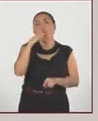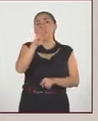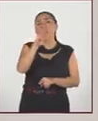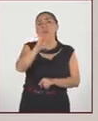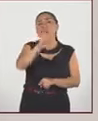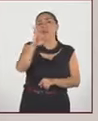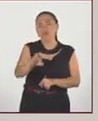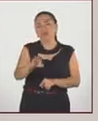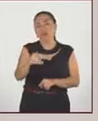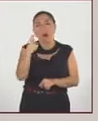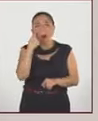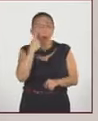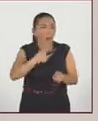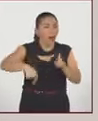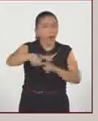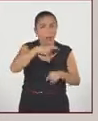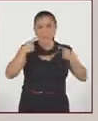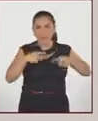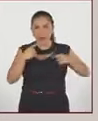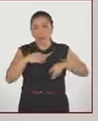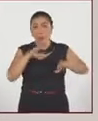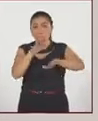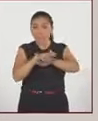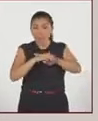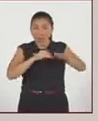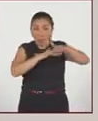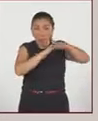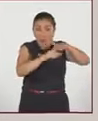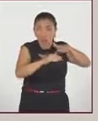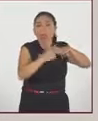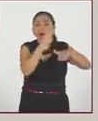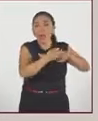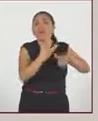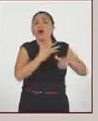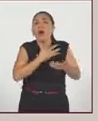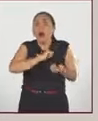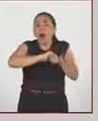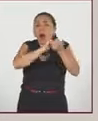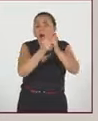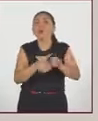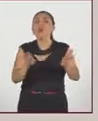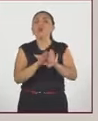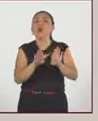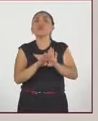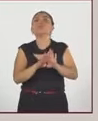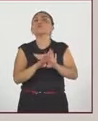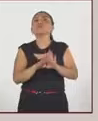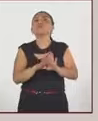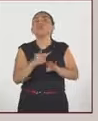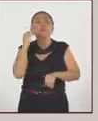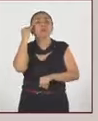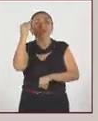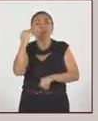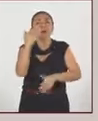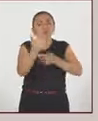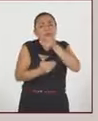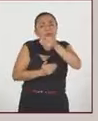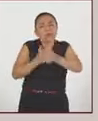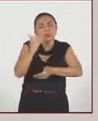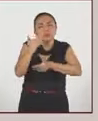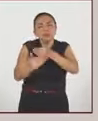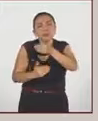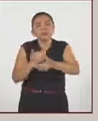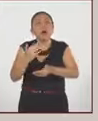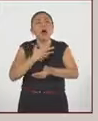de pie plano. Generalmente se va presentando, conforme pasa el tiempo, se va presentando cada